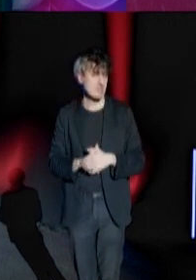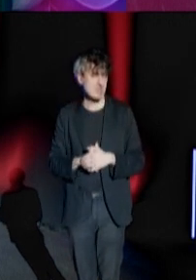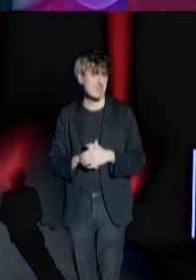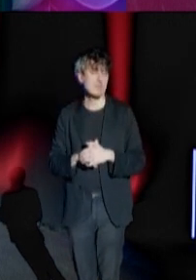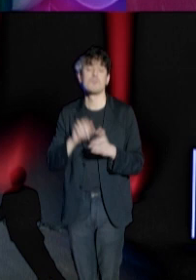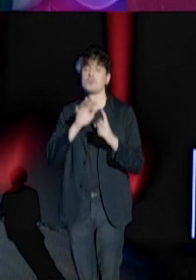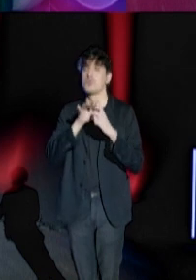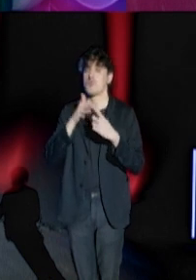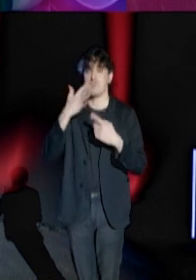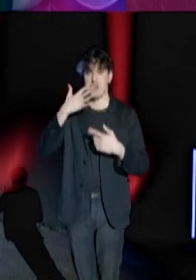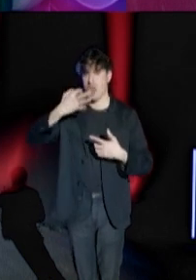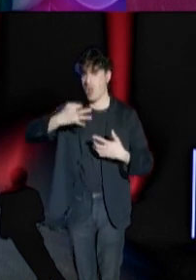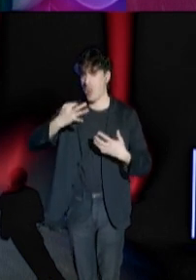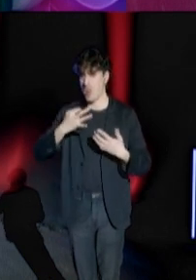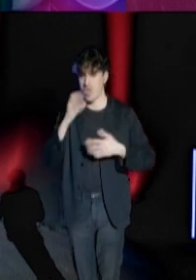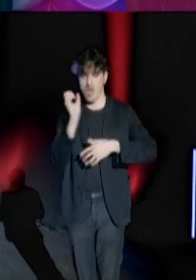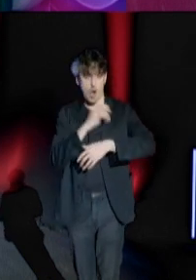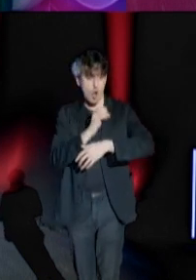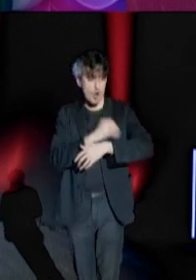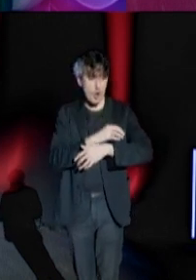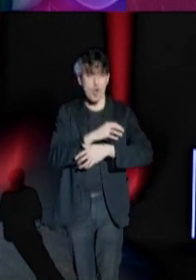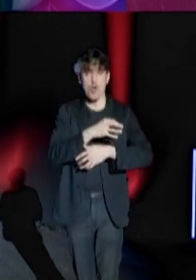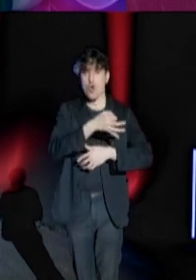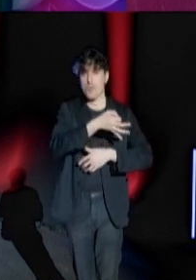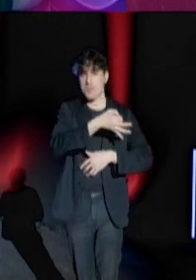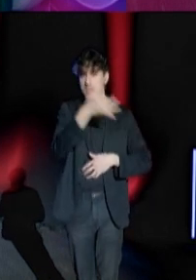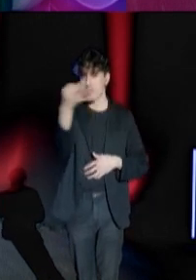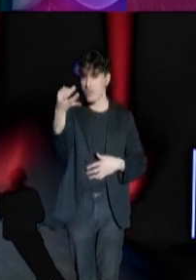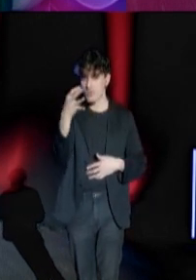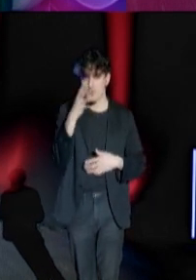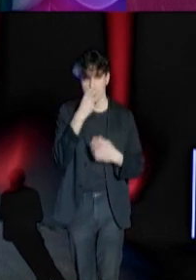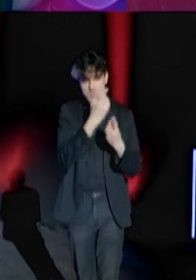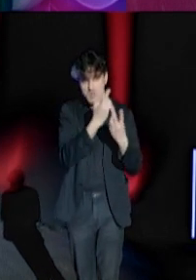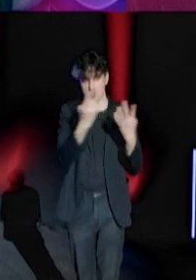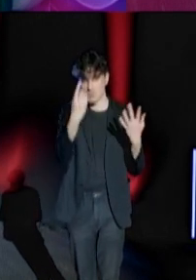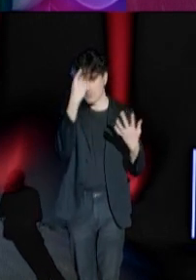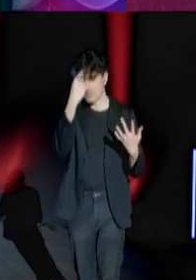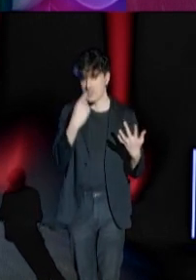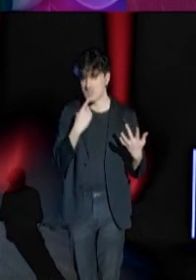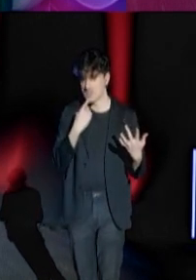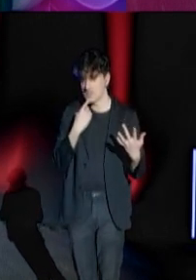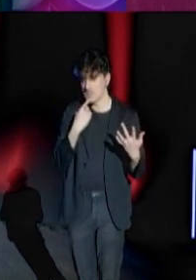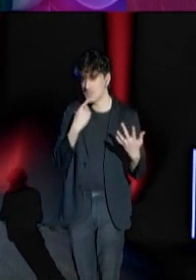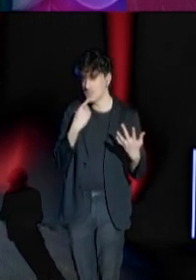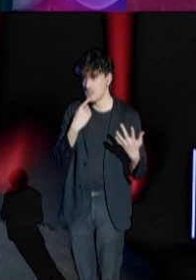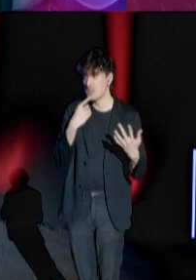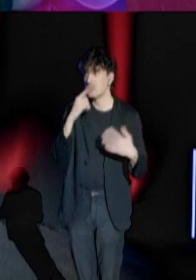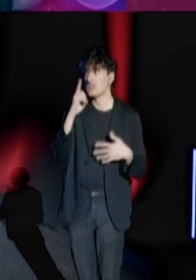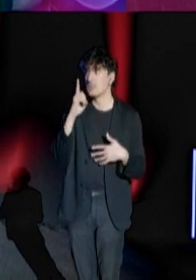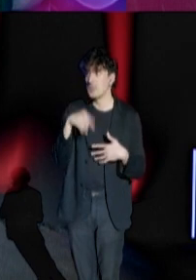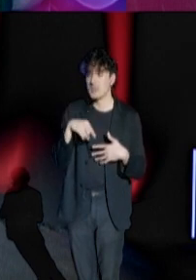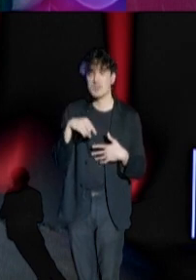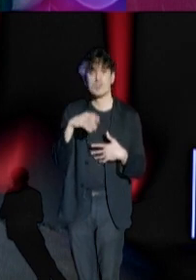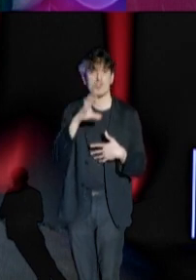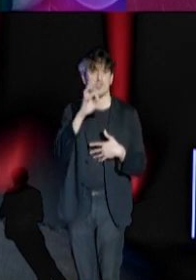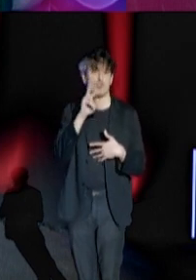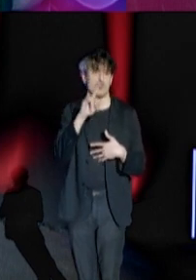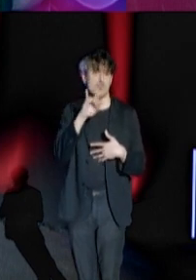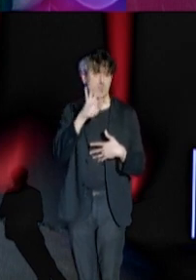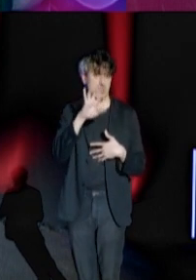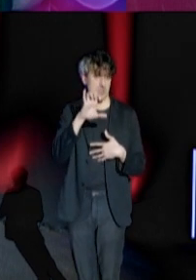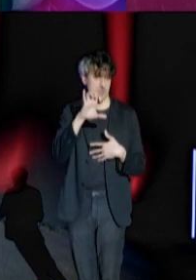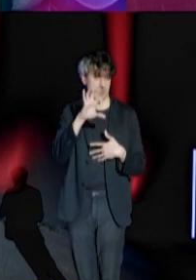casos reales son casos de ahorro de optimización por cada uno de sus perfiles he querido poner esos Sweet spot si queréis Pero hay muchos más